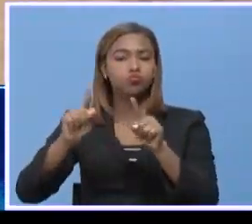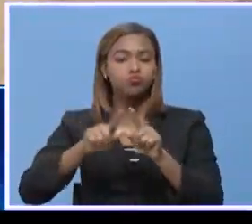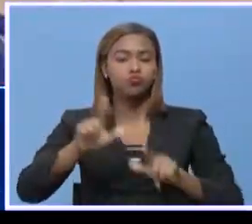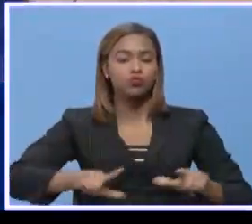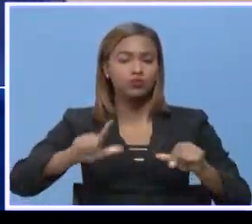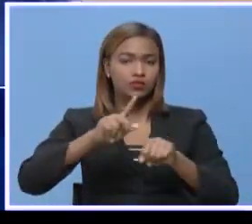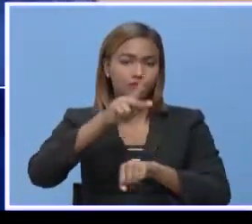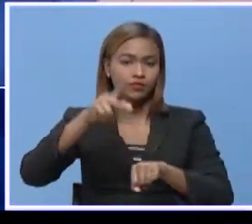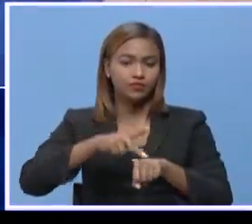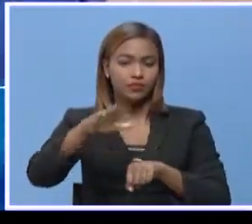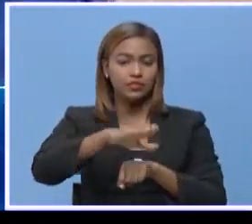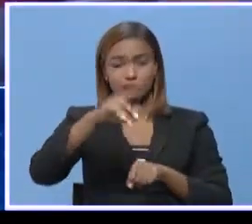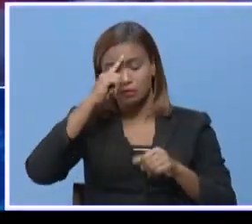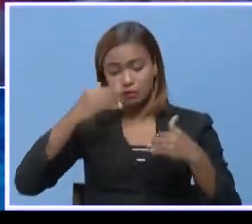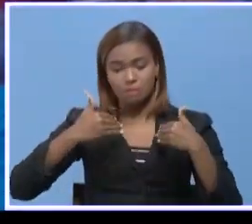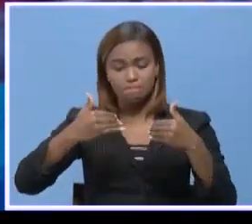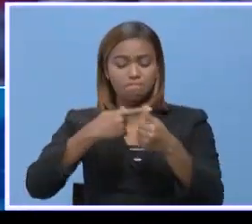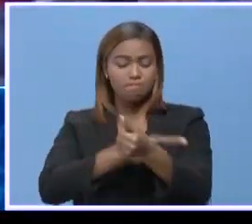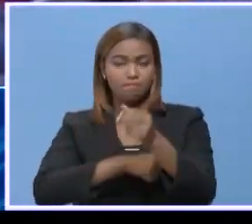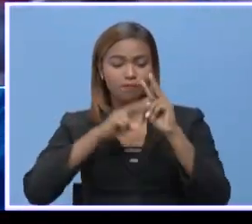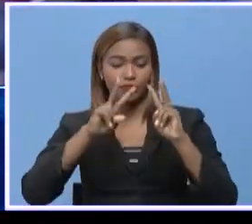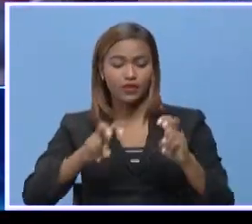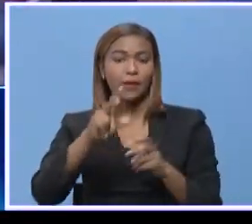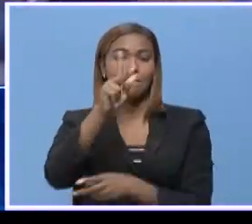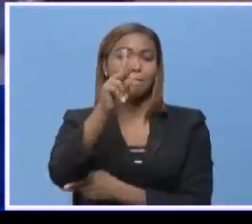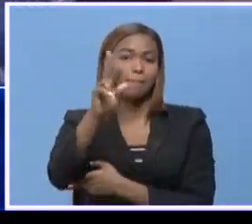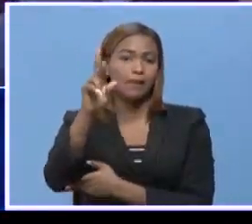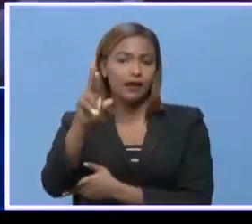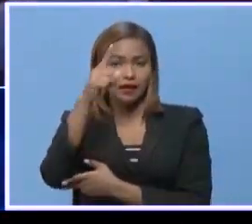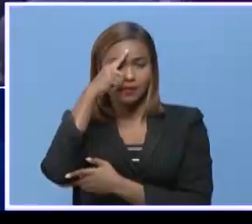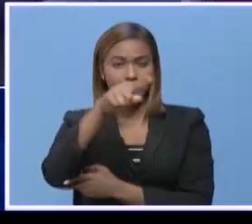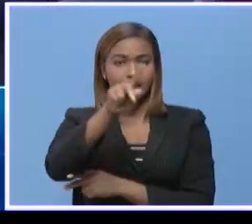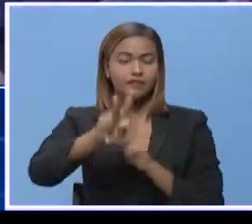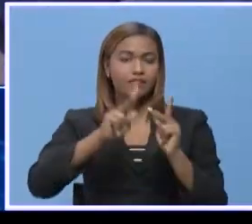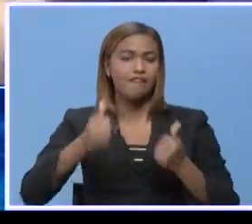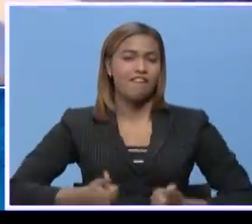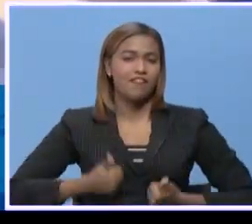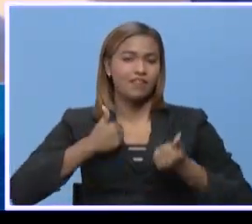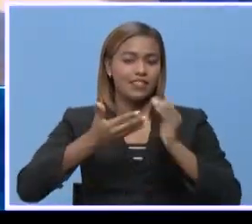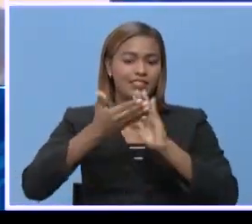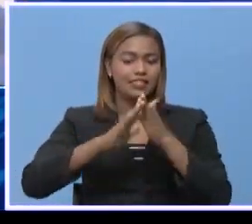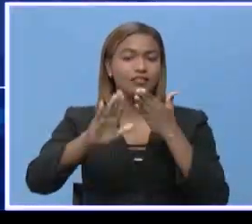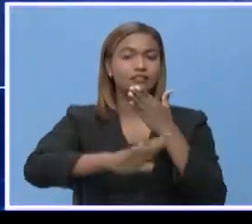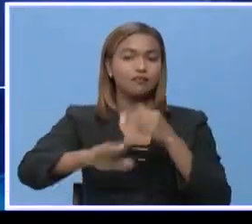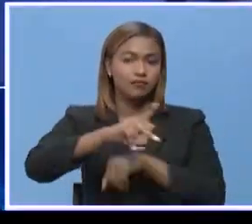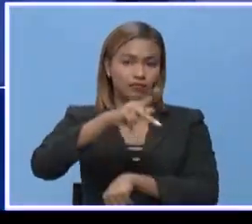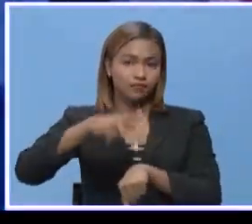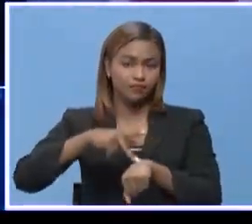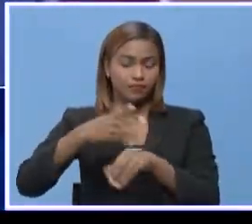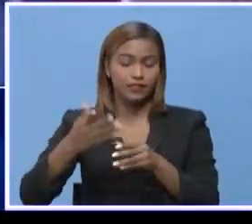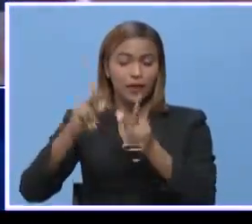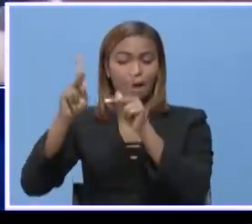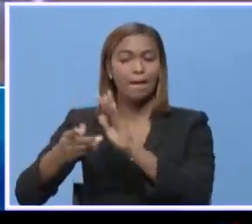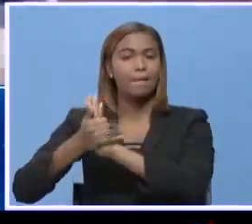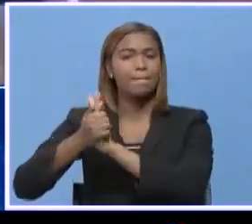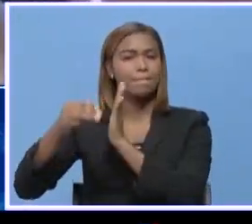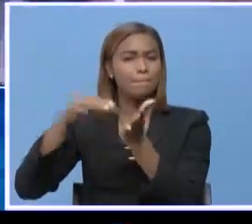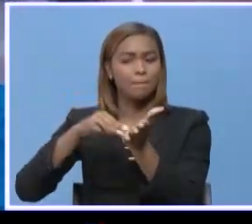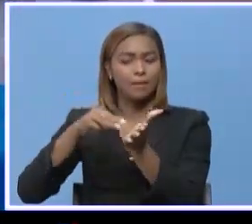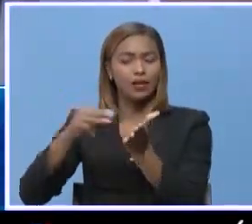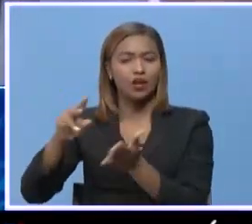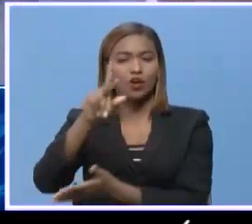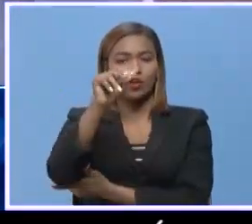de la provincia para la realización de pruebas PCR a los habitantes de dichas comunidades. El epidemiólogo Dr.